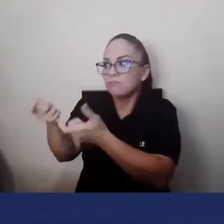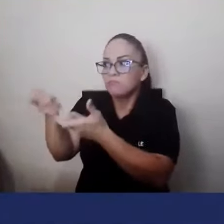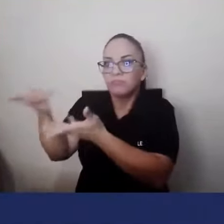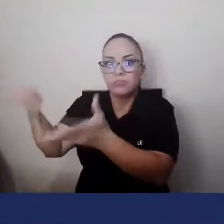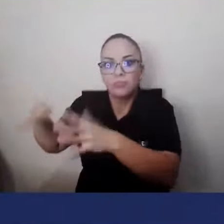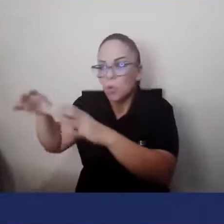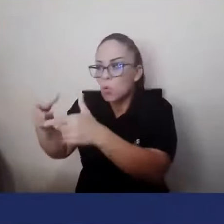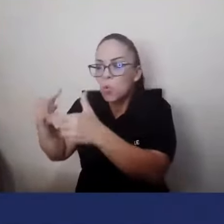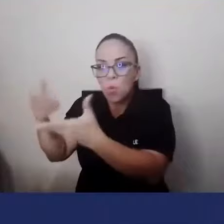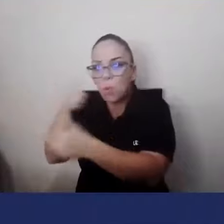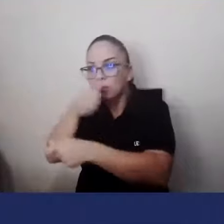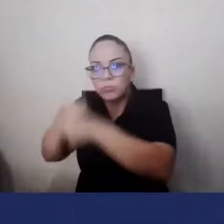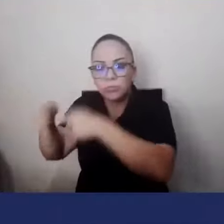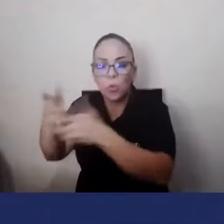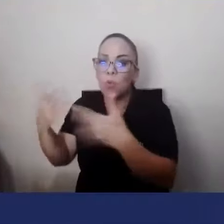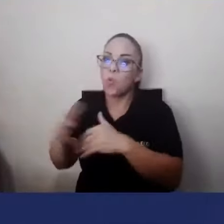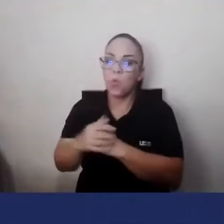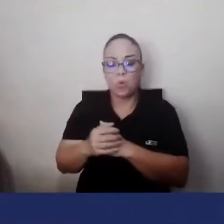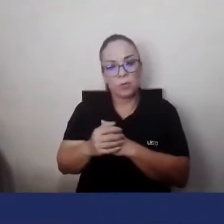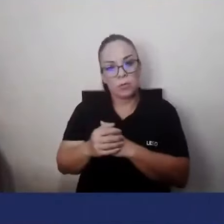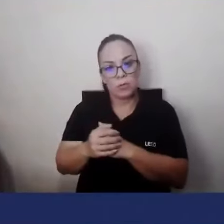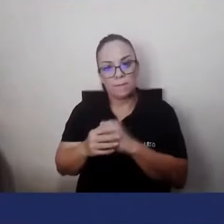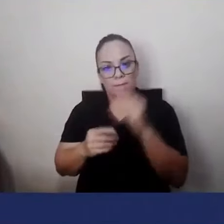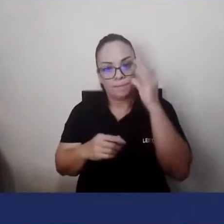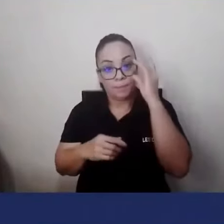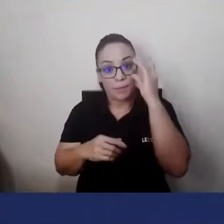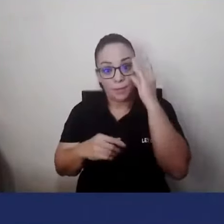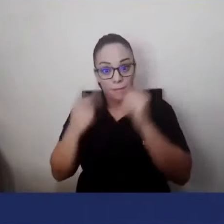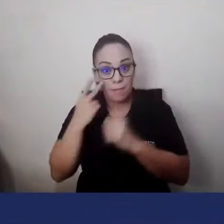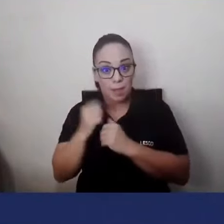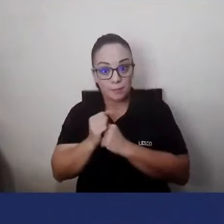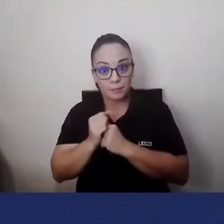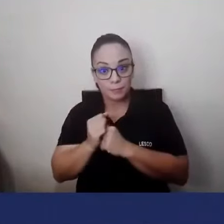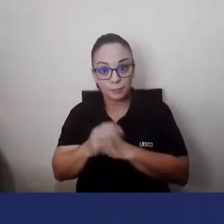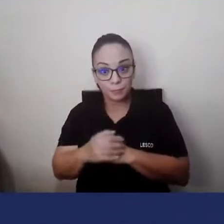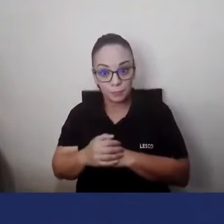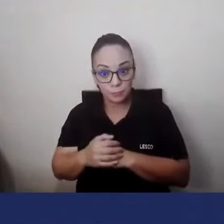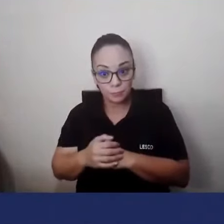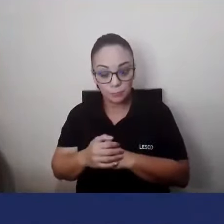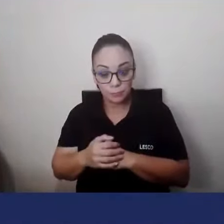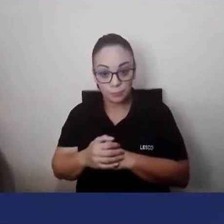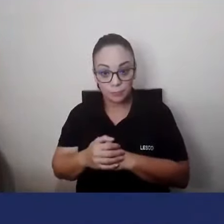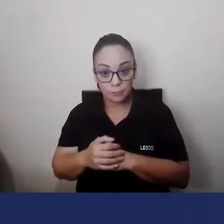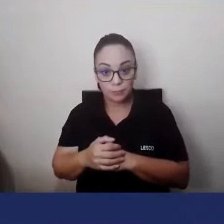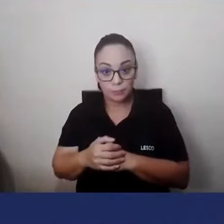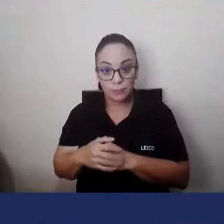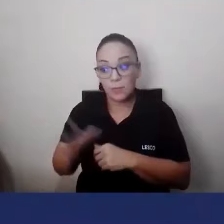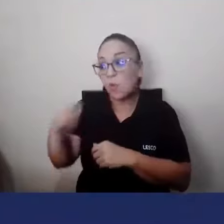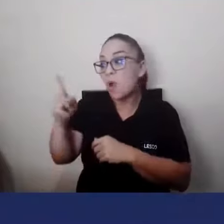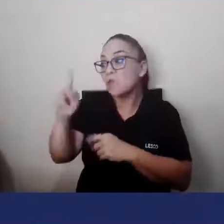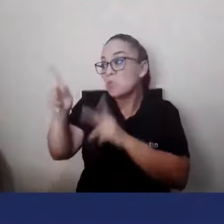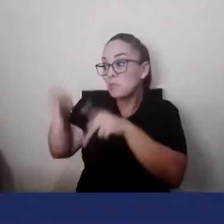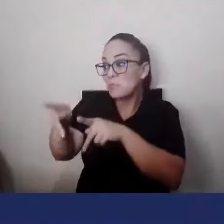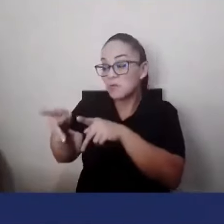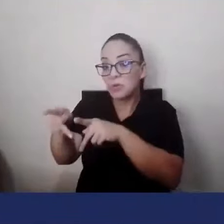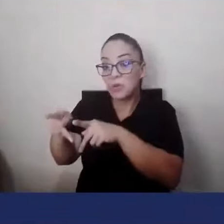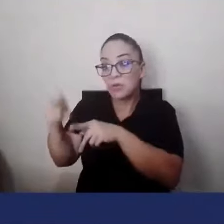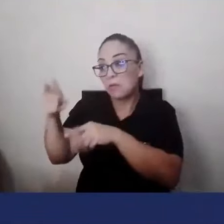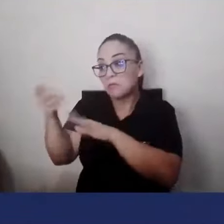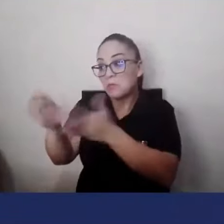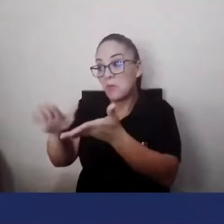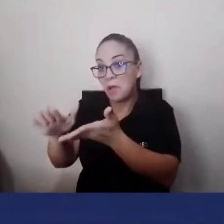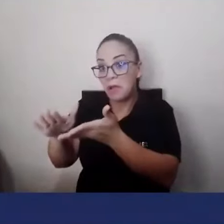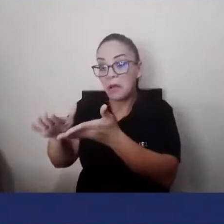donde cada sicario muerto es una estadística más si es que los cuentan.